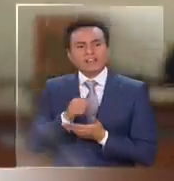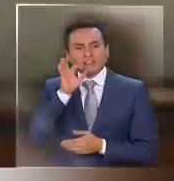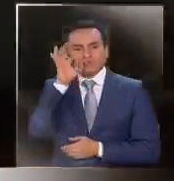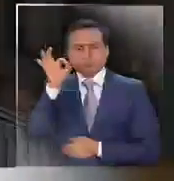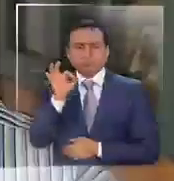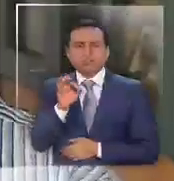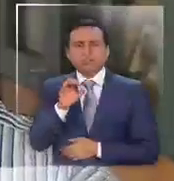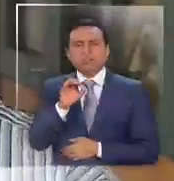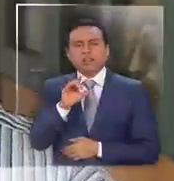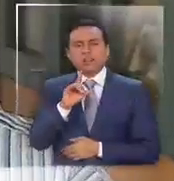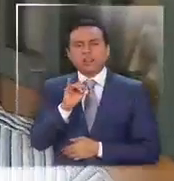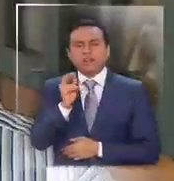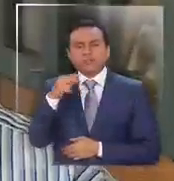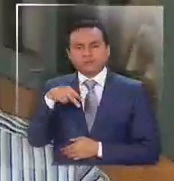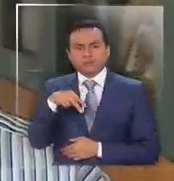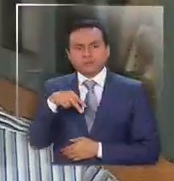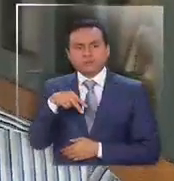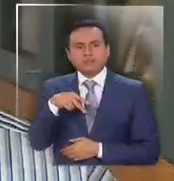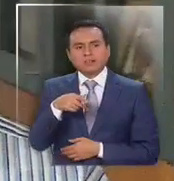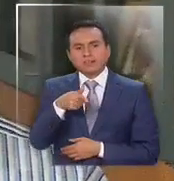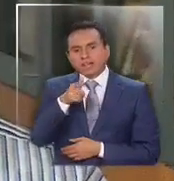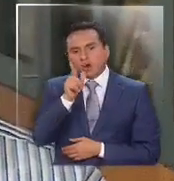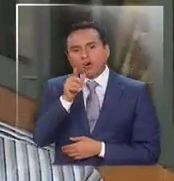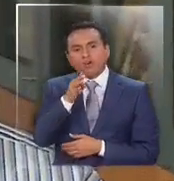Joaquín Lavín. Al pedir un trago en el bar,